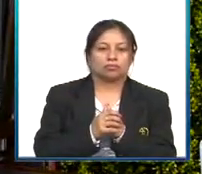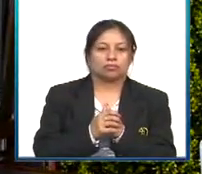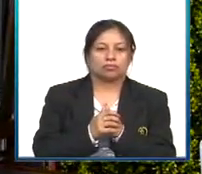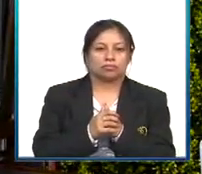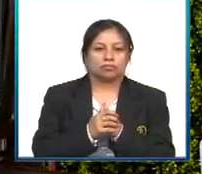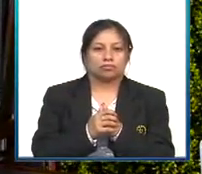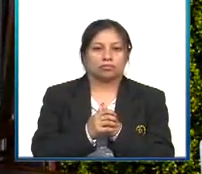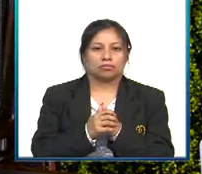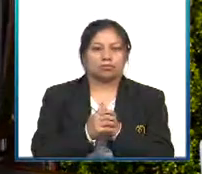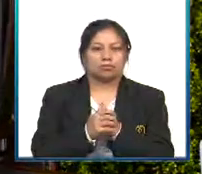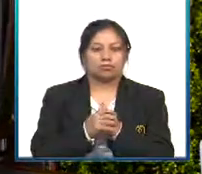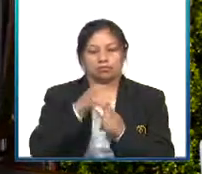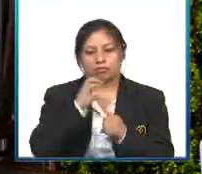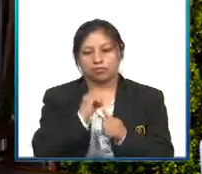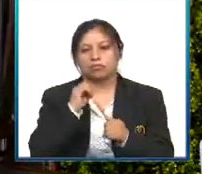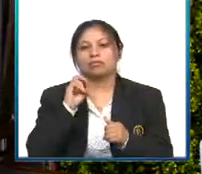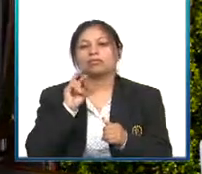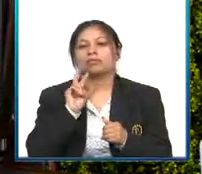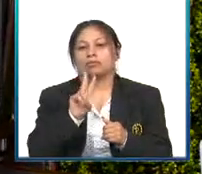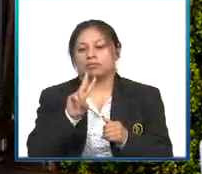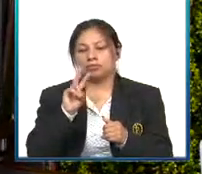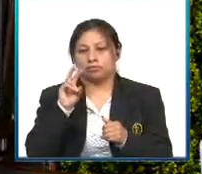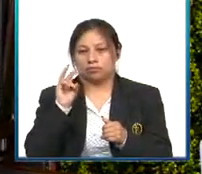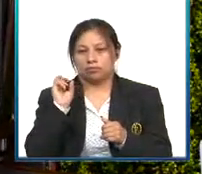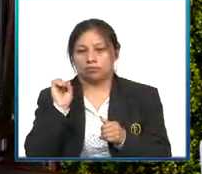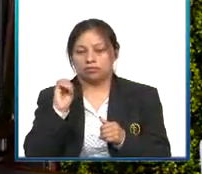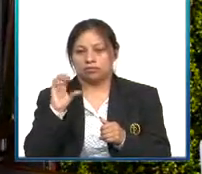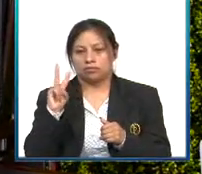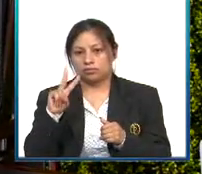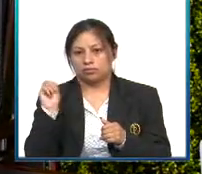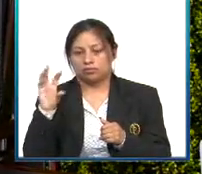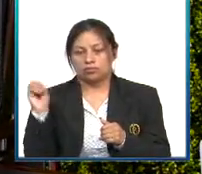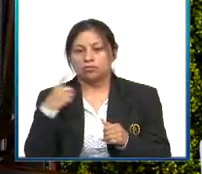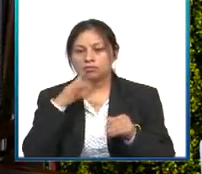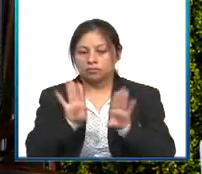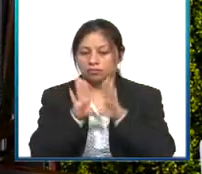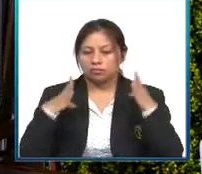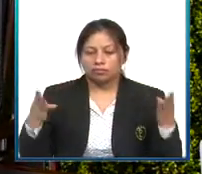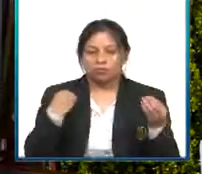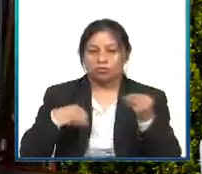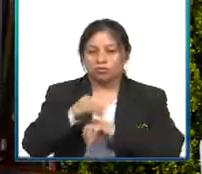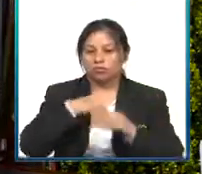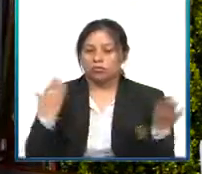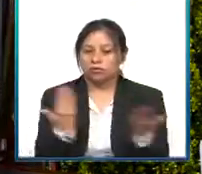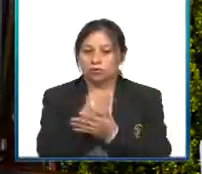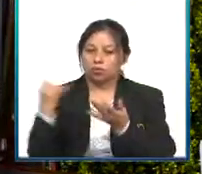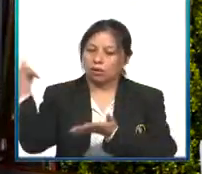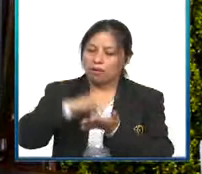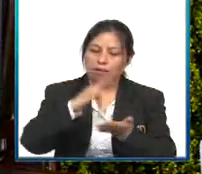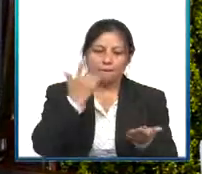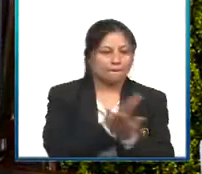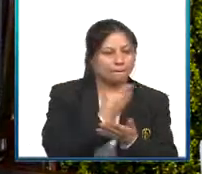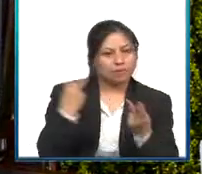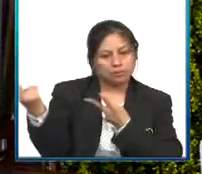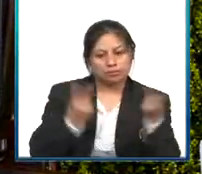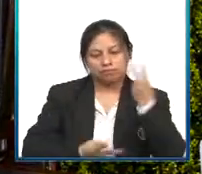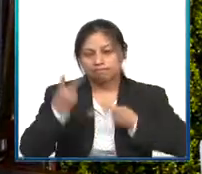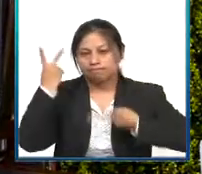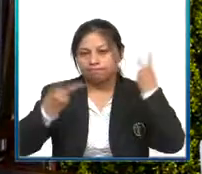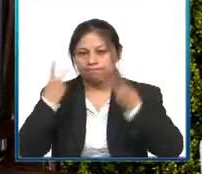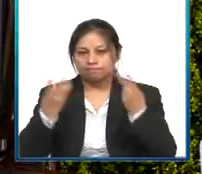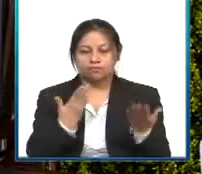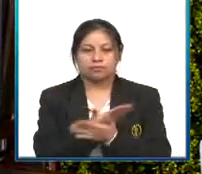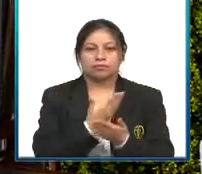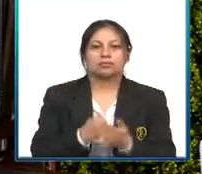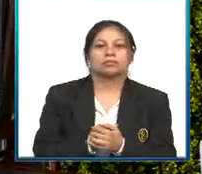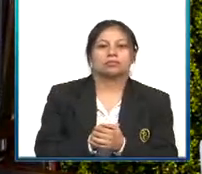decreto 02-2020, que realmente viene a abrir las puertas para nuevas aerolíneas vengan. Y no solamente nuevas